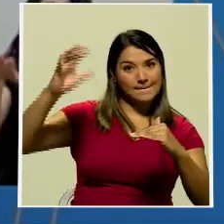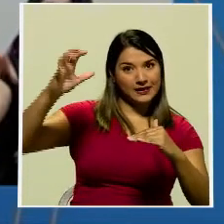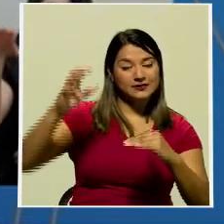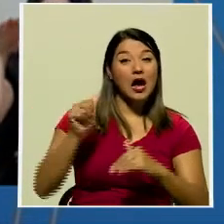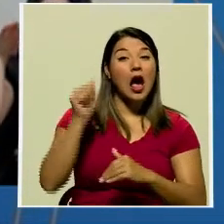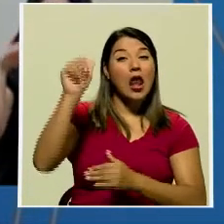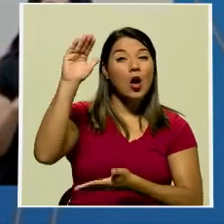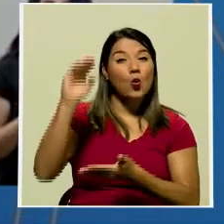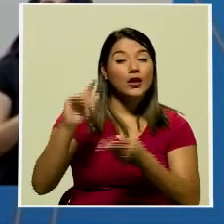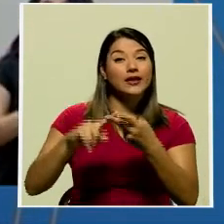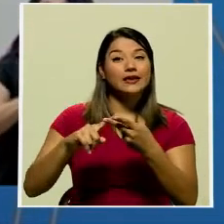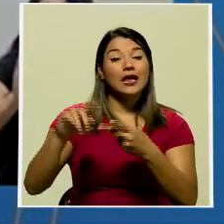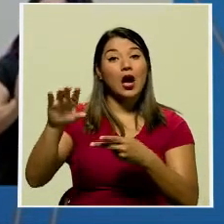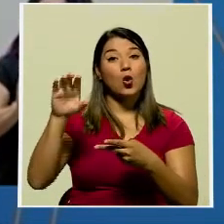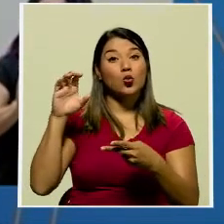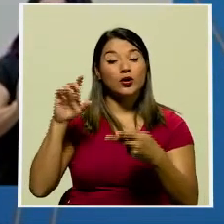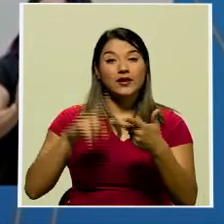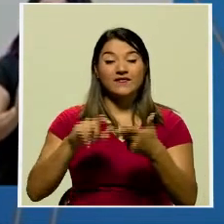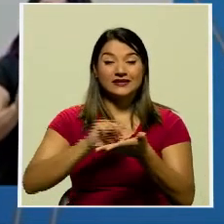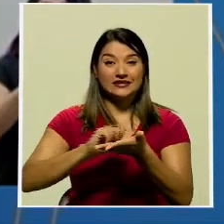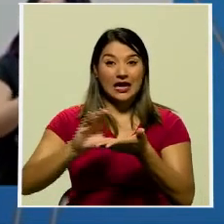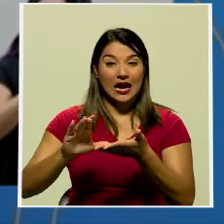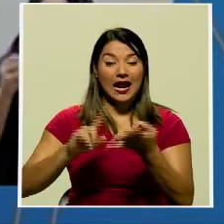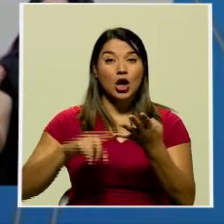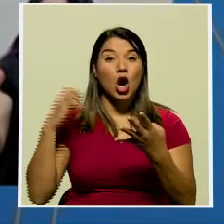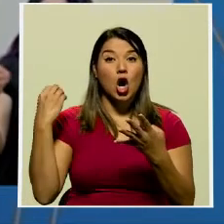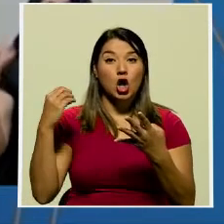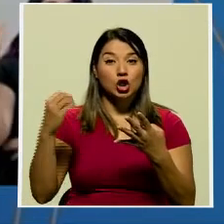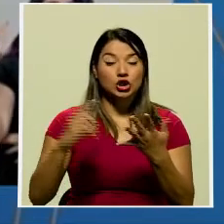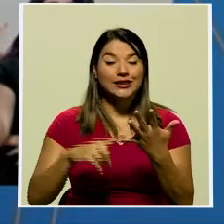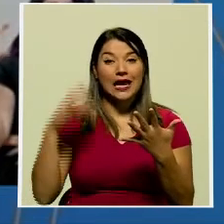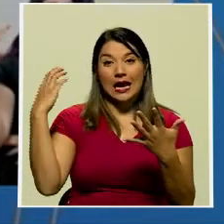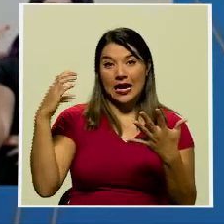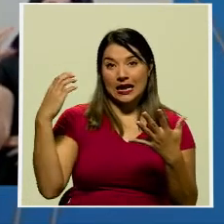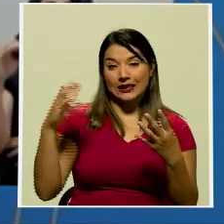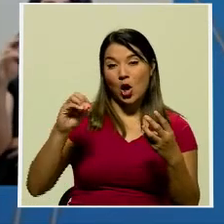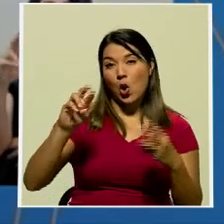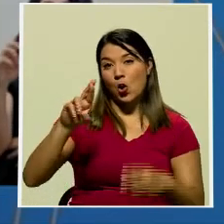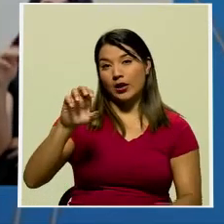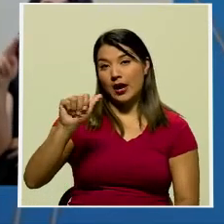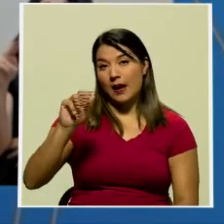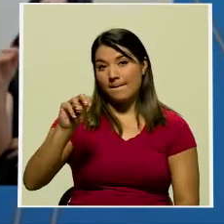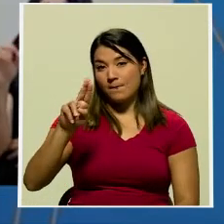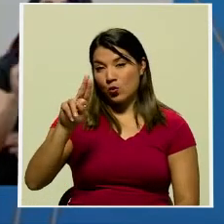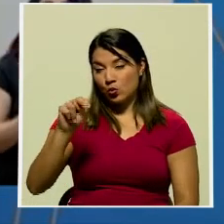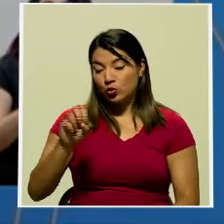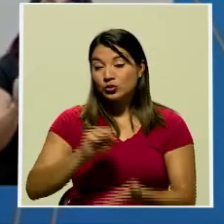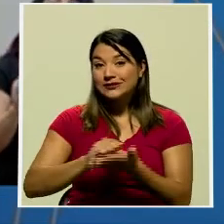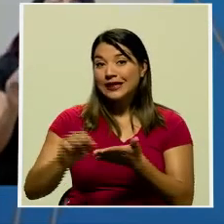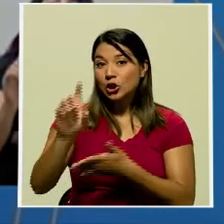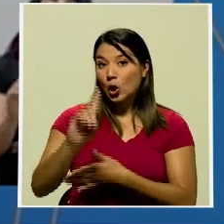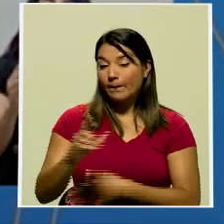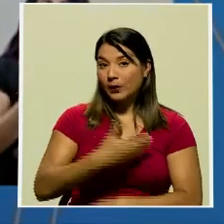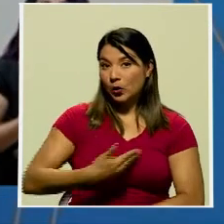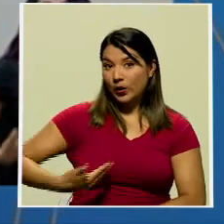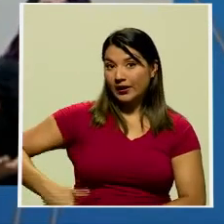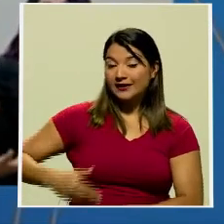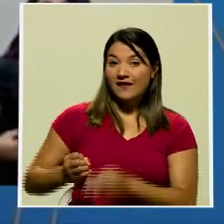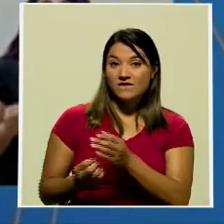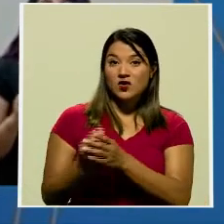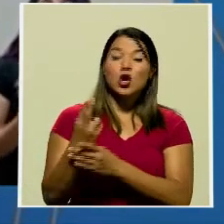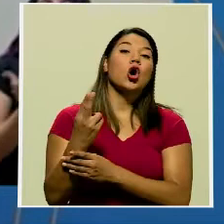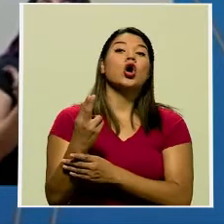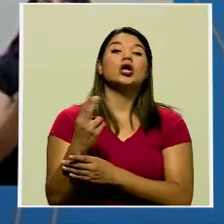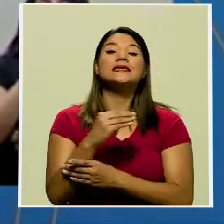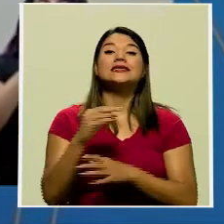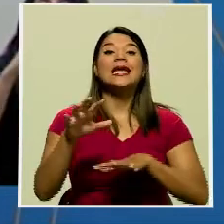Curridabat, San Carlos, Orotina, Cartago, Oreamuno, Santo Domingo de Heredia, Flores y